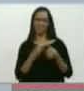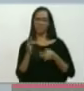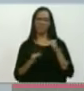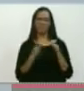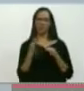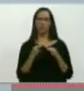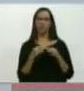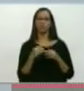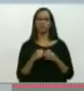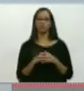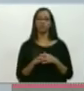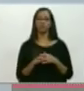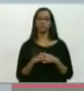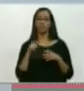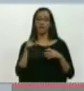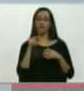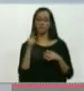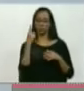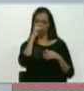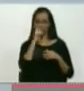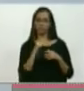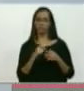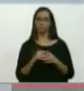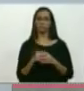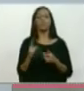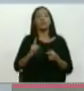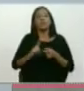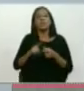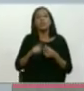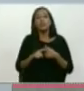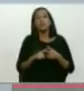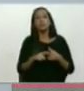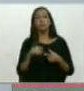asesor estadounidense hace un año. Entonces John